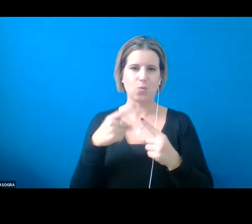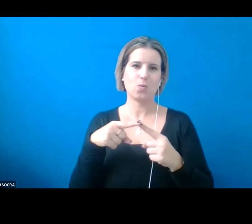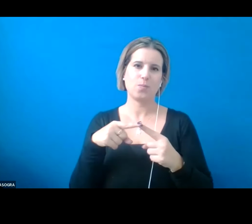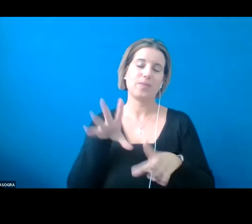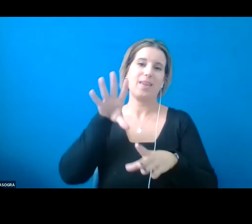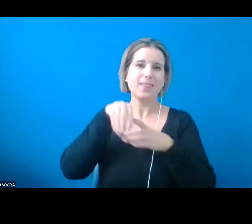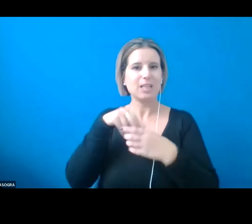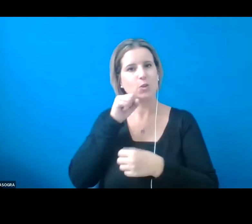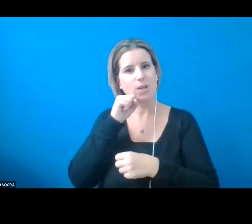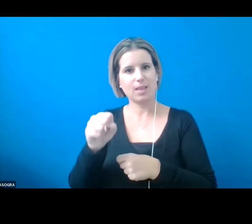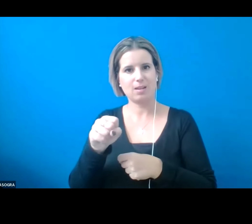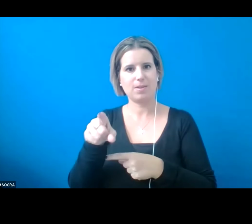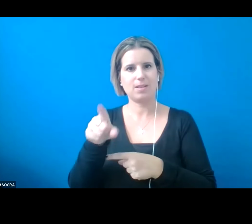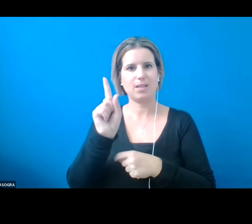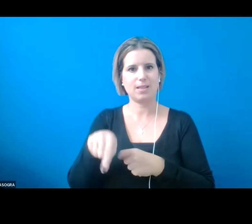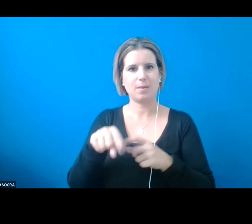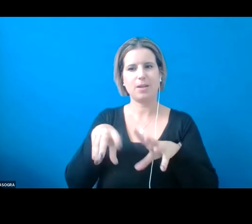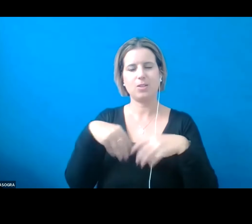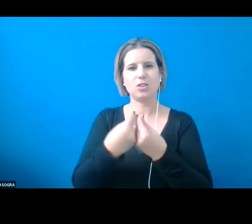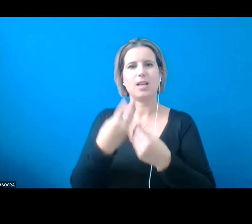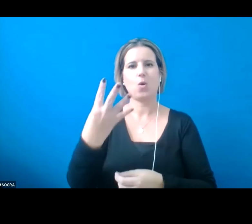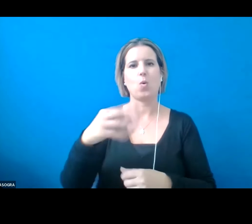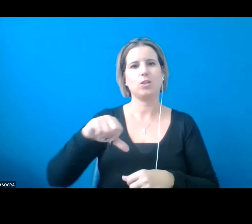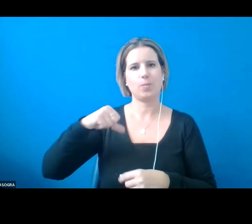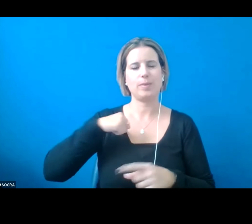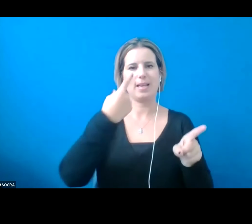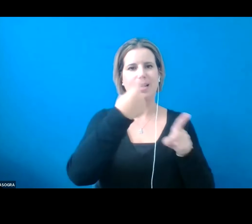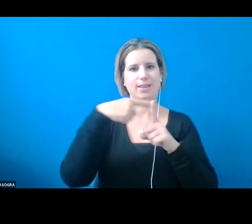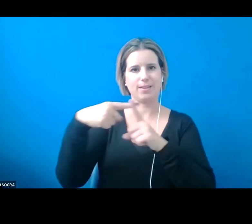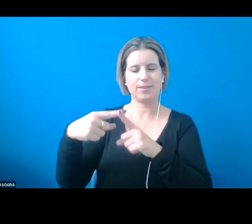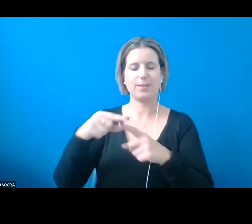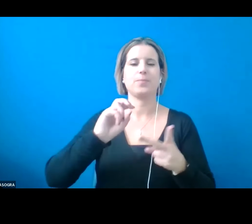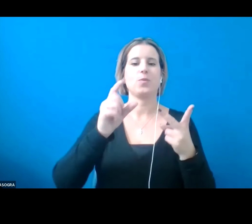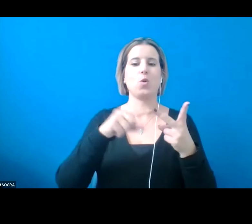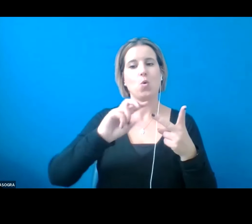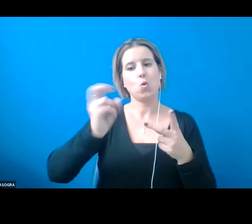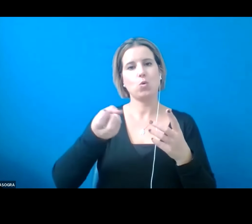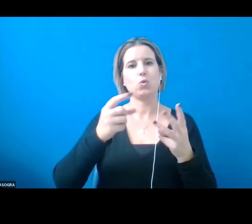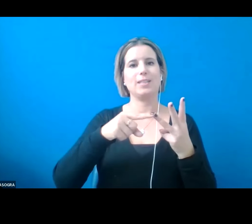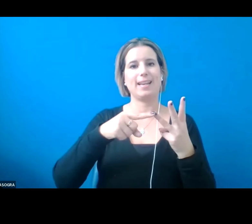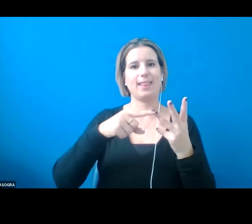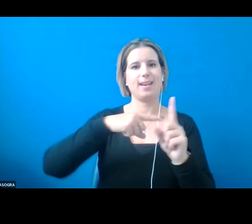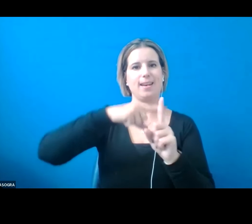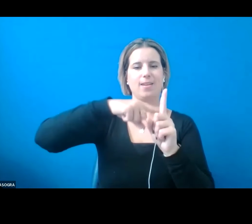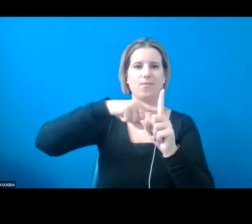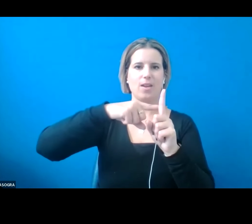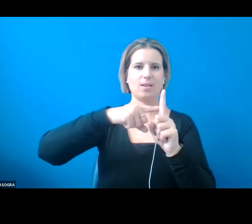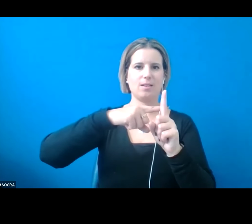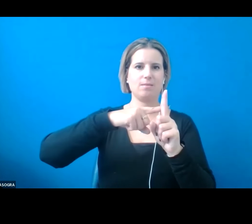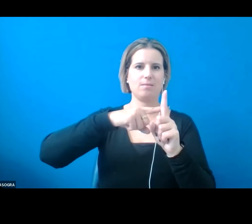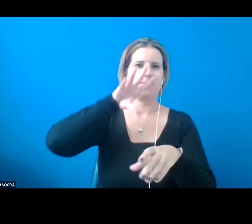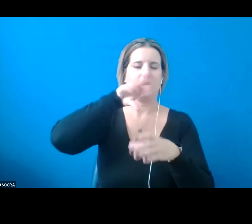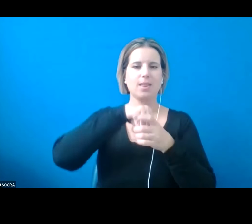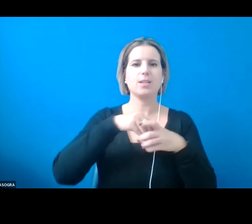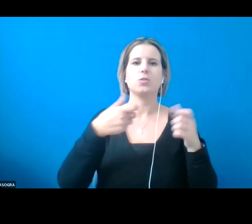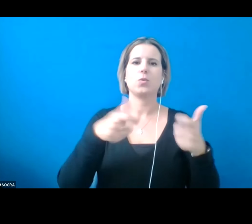además de cuatro hospitales diferentes y luego hay un tercer nivel entre los que estamos también las